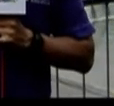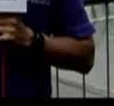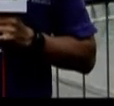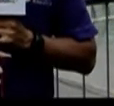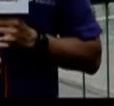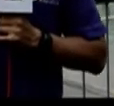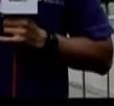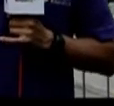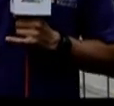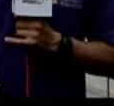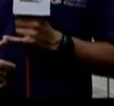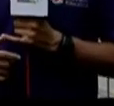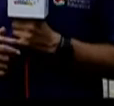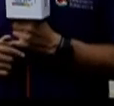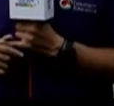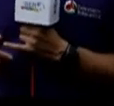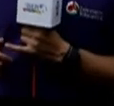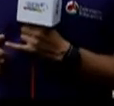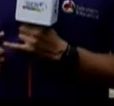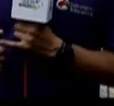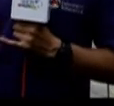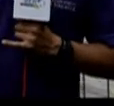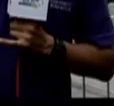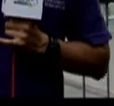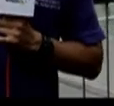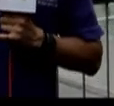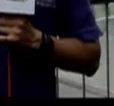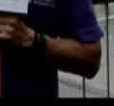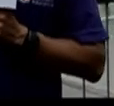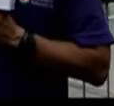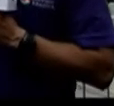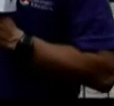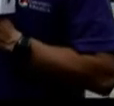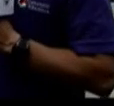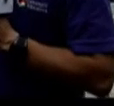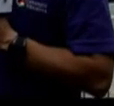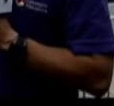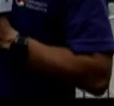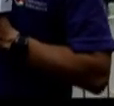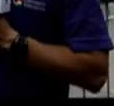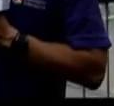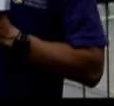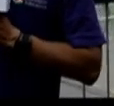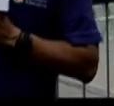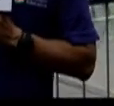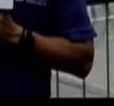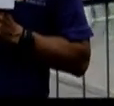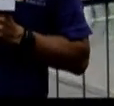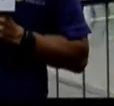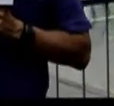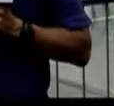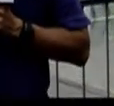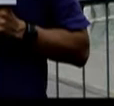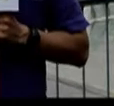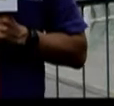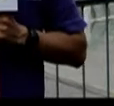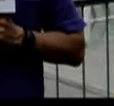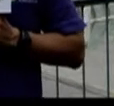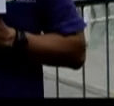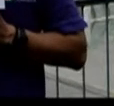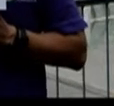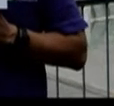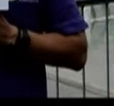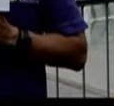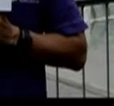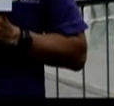paulista entre ellos el sao paulo y también el equipo de palmeiras el santos han jugado en este recinto no solamente en el brasileirao sino también en